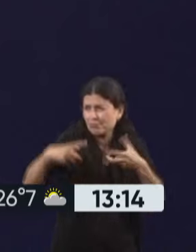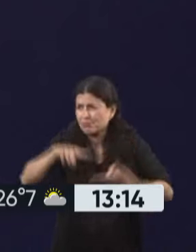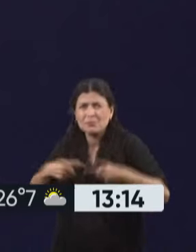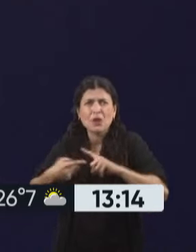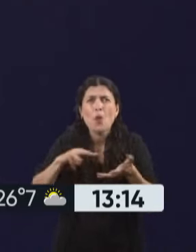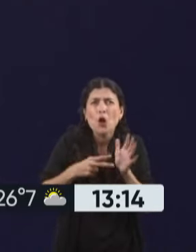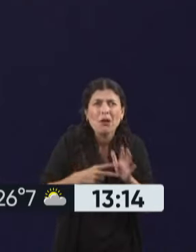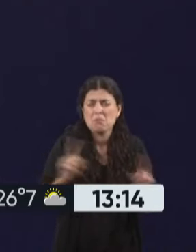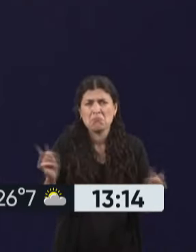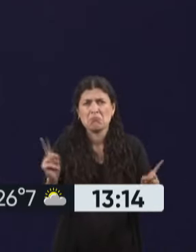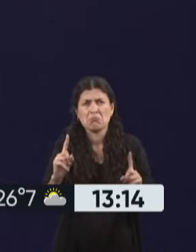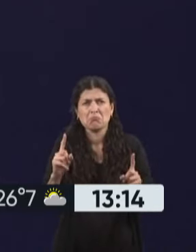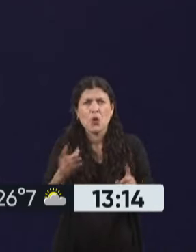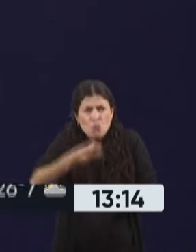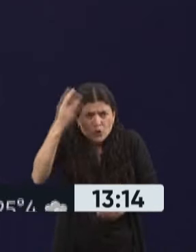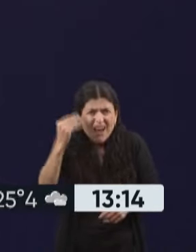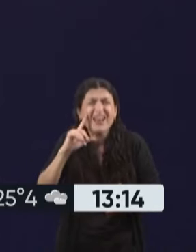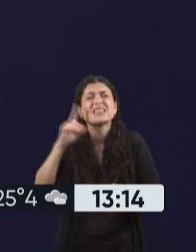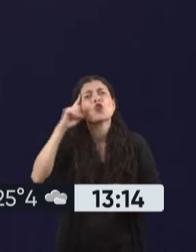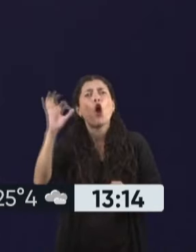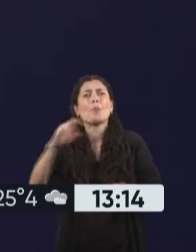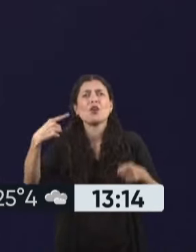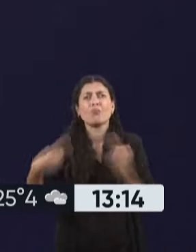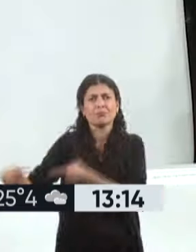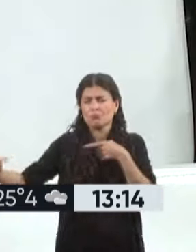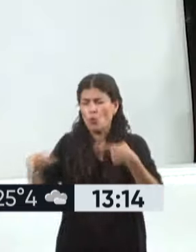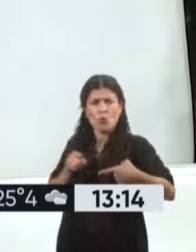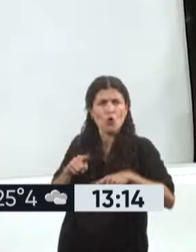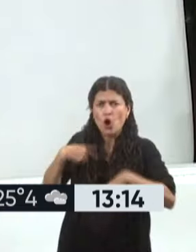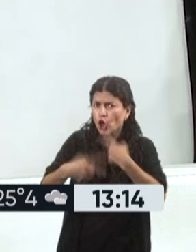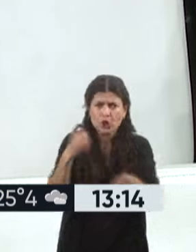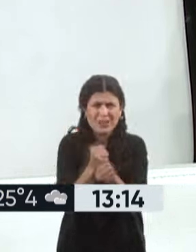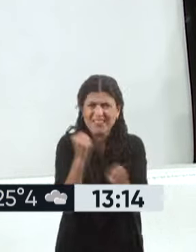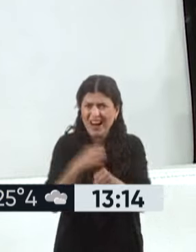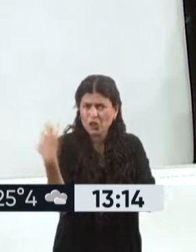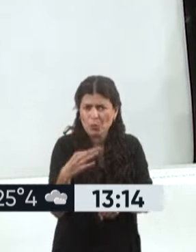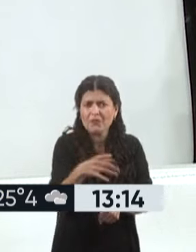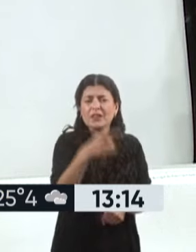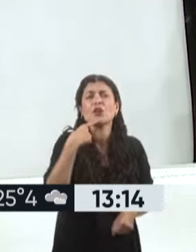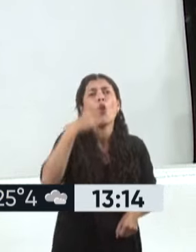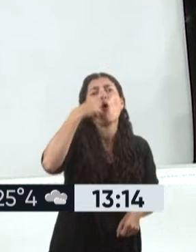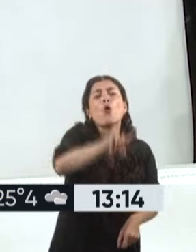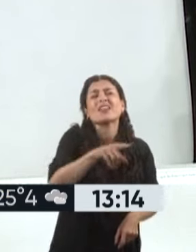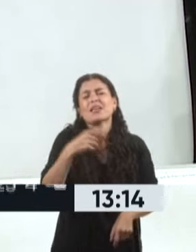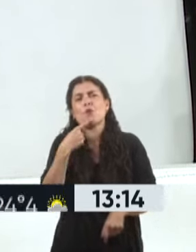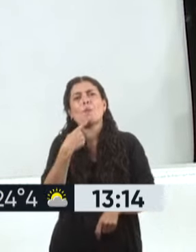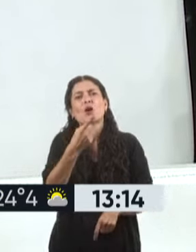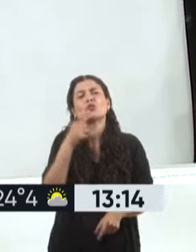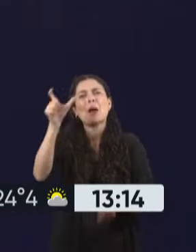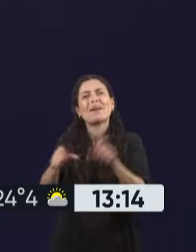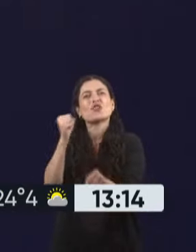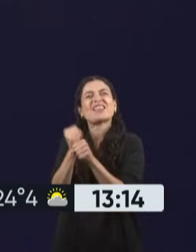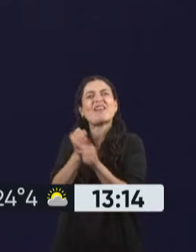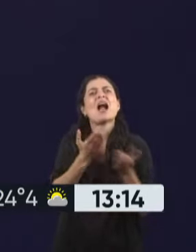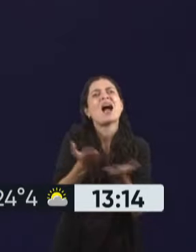tenemos diferencias de opinión en un montón de temas. Eso no implica absolutamente nada. Ergo, Manuel, ¿algún asesor va a dejar de intervenir en las entrevistas? No,